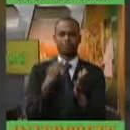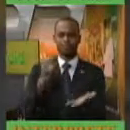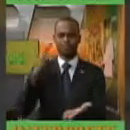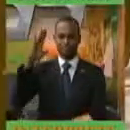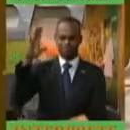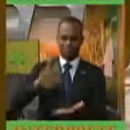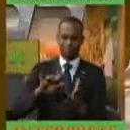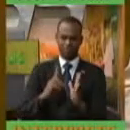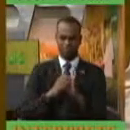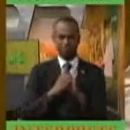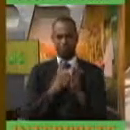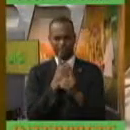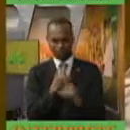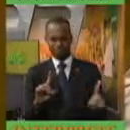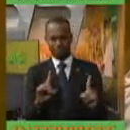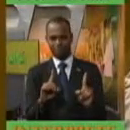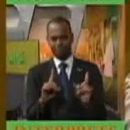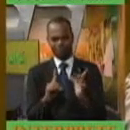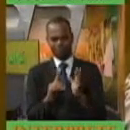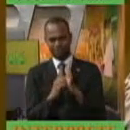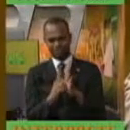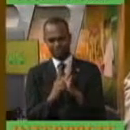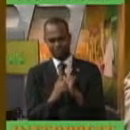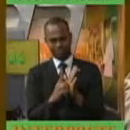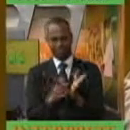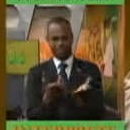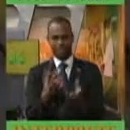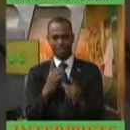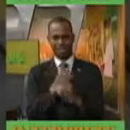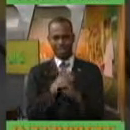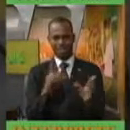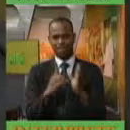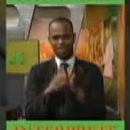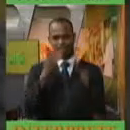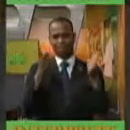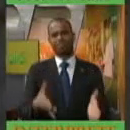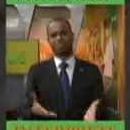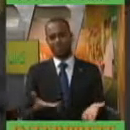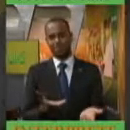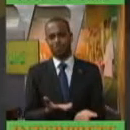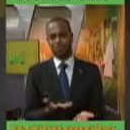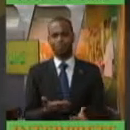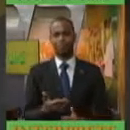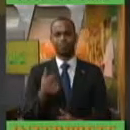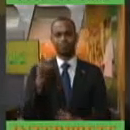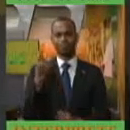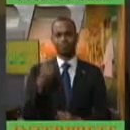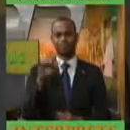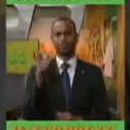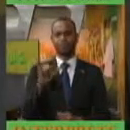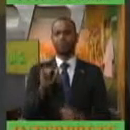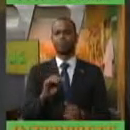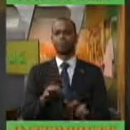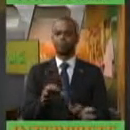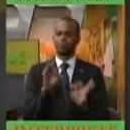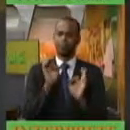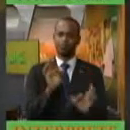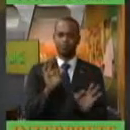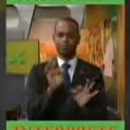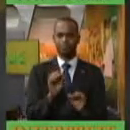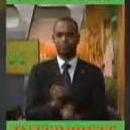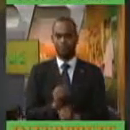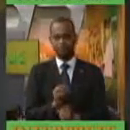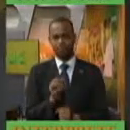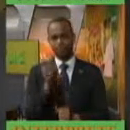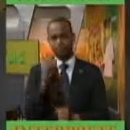la discapacidad. Era una democracia discapacitada. Una democracia discapacitada. Claro. Entonces, eso va a ser un indicador de calidad. Y lo estoy